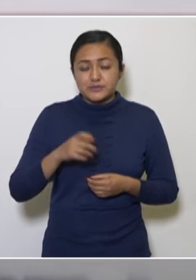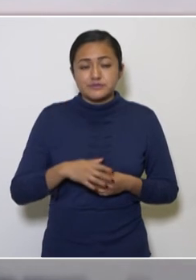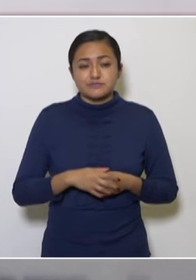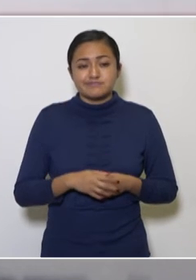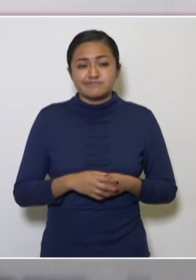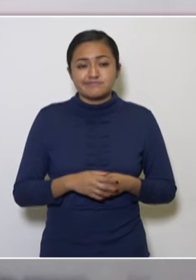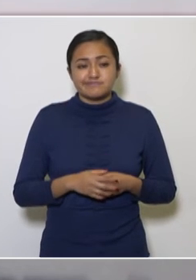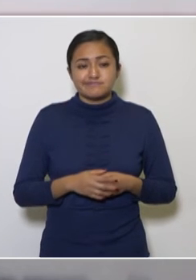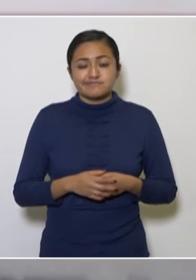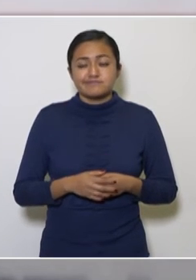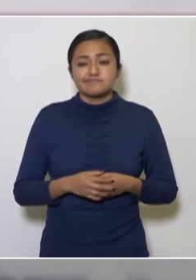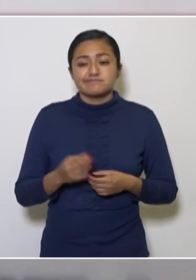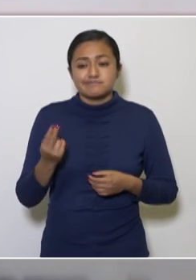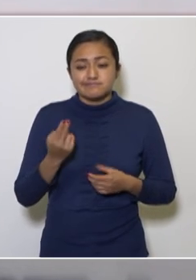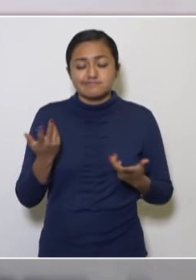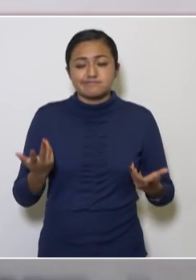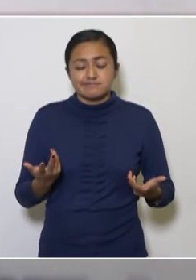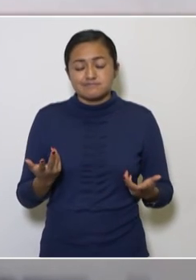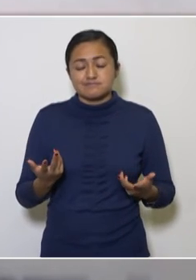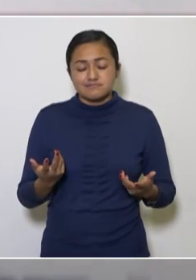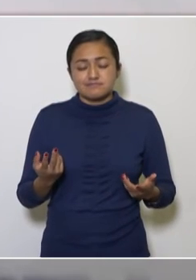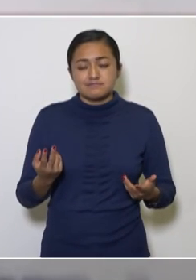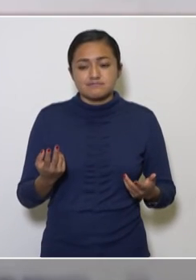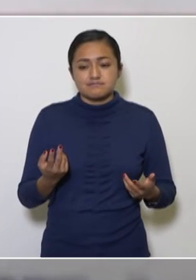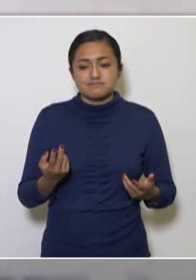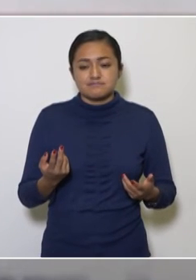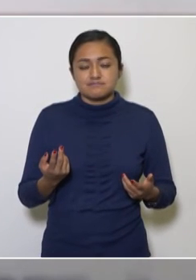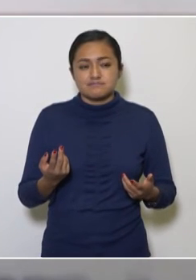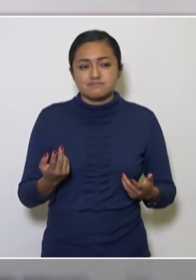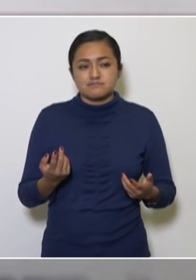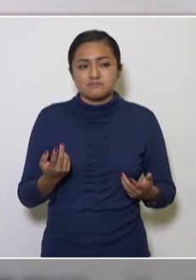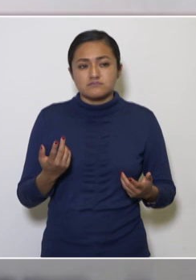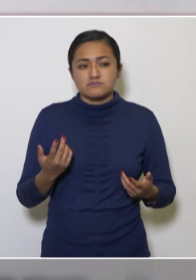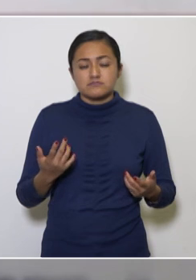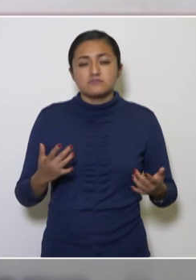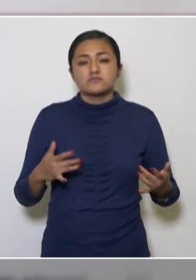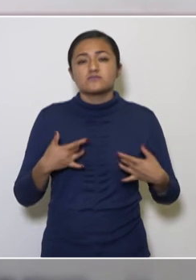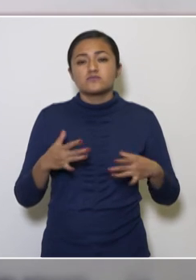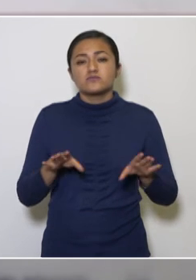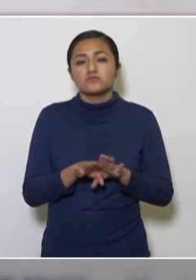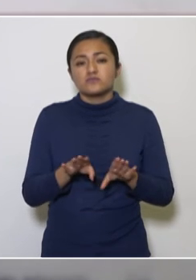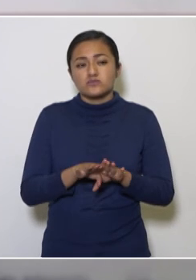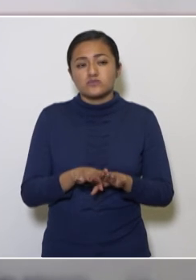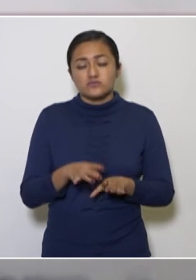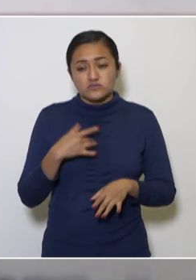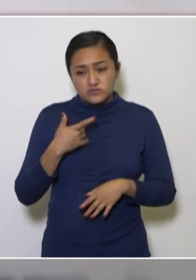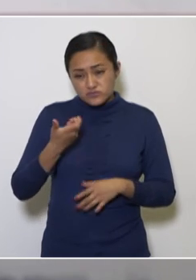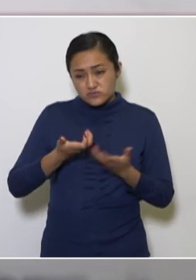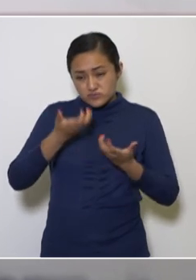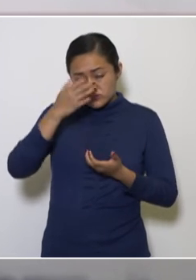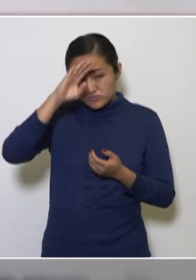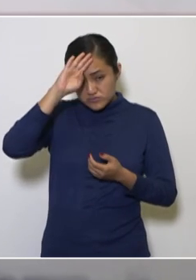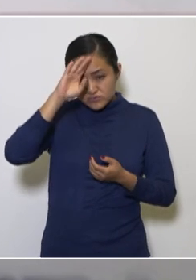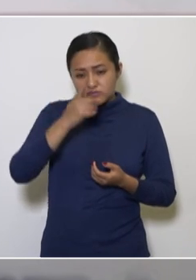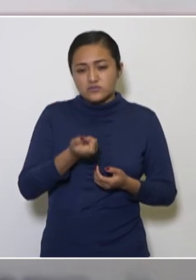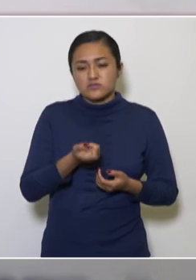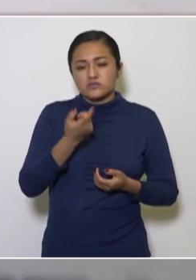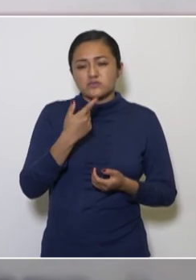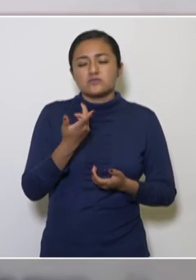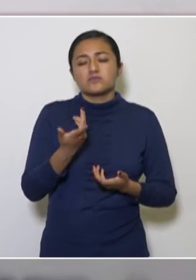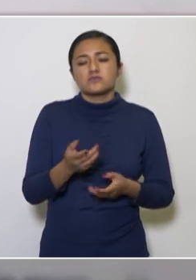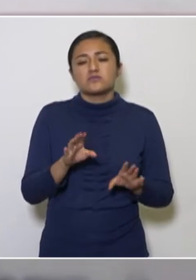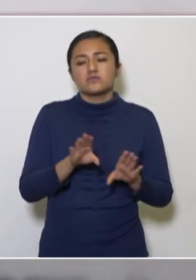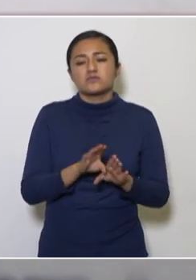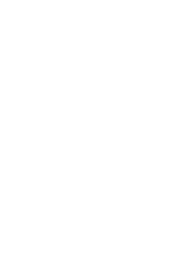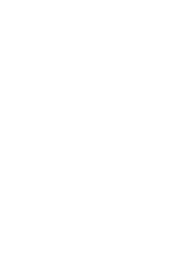estar bien hidratados, adecuada, tratamiento sintomático, quiere decir que si tengo fiebre, pues voy a tomar paracetamol o